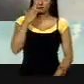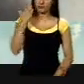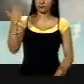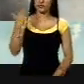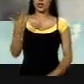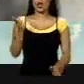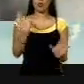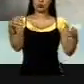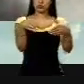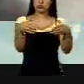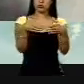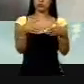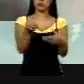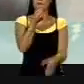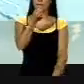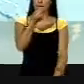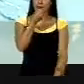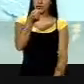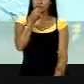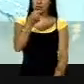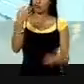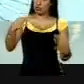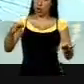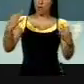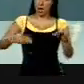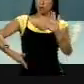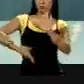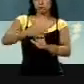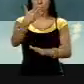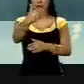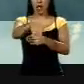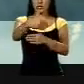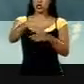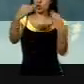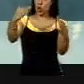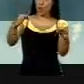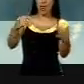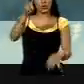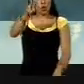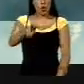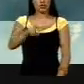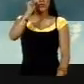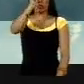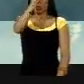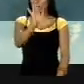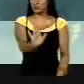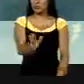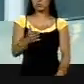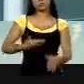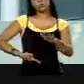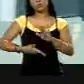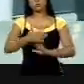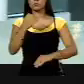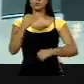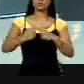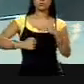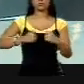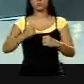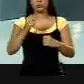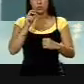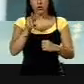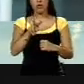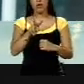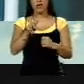vidrios ahumados, y procedió a disparar contra la sede de Vive. Saliendo herido el oficial de